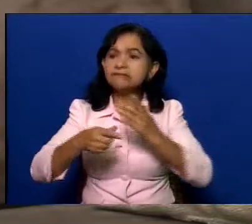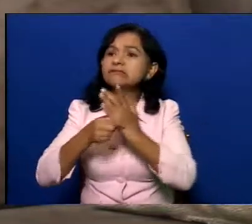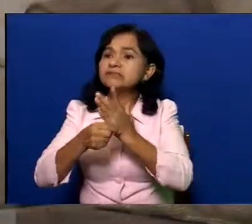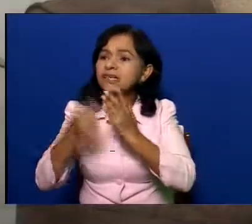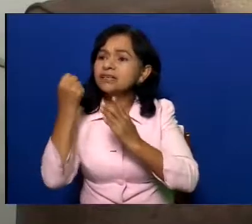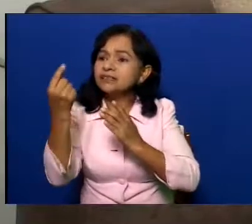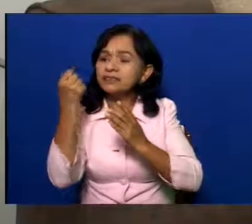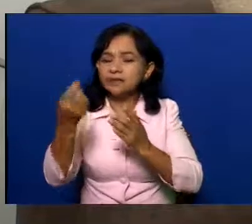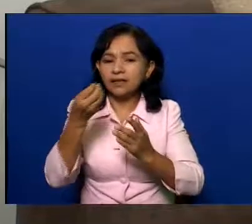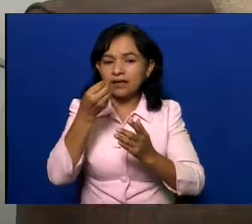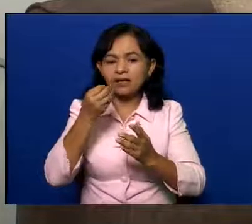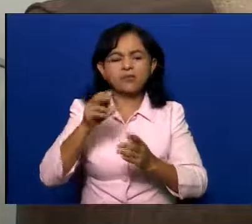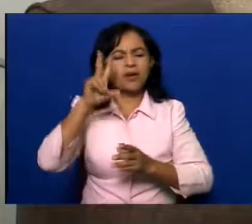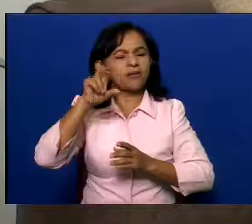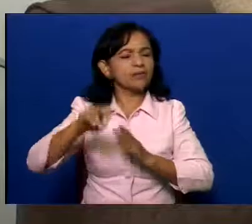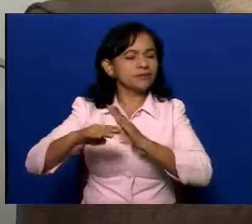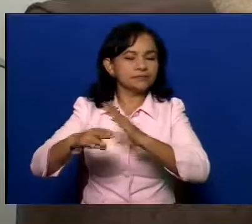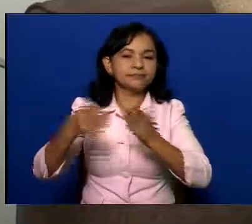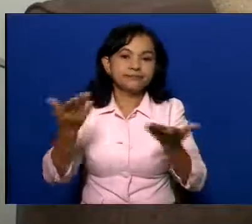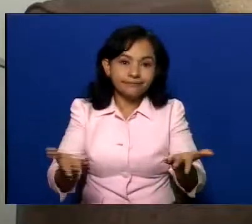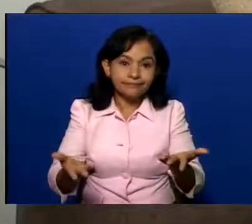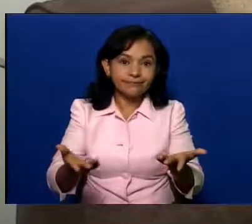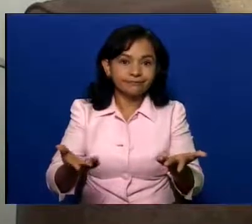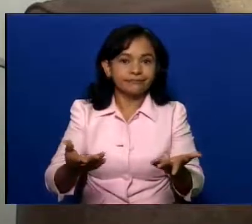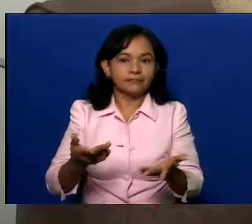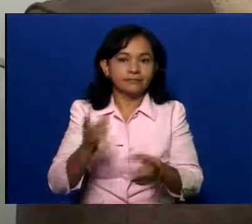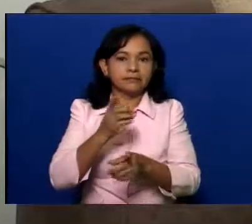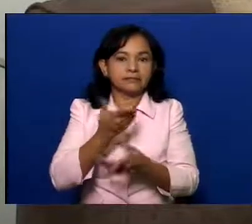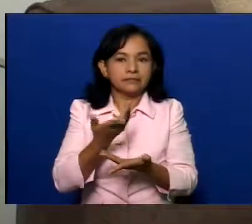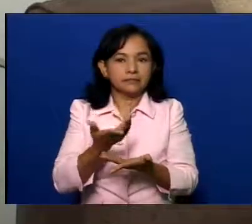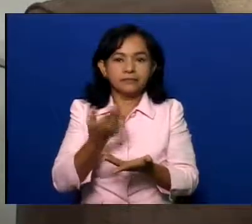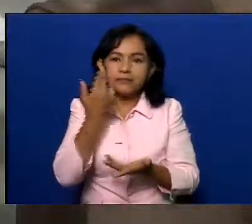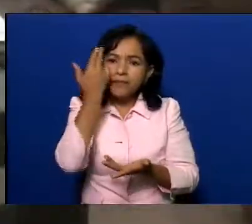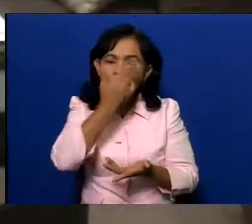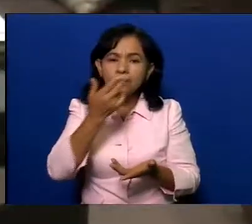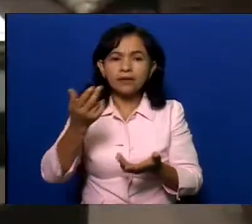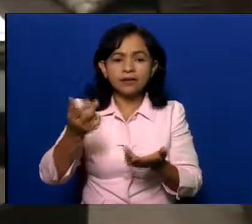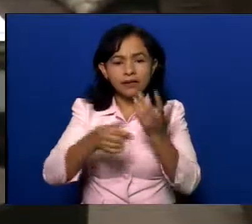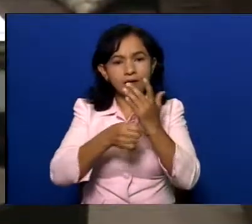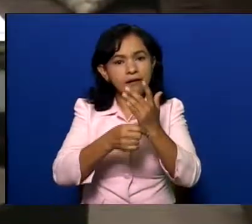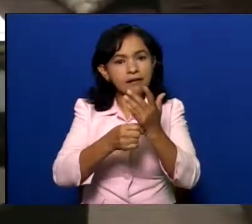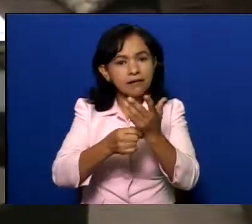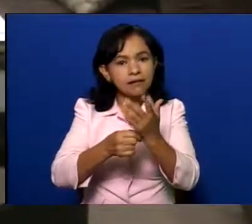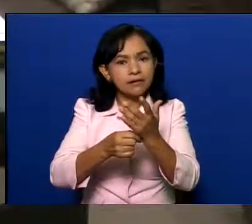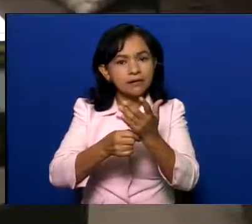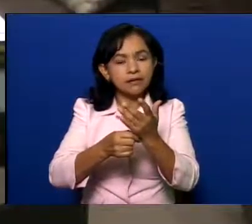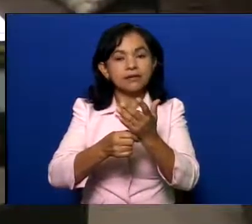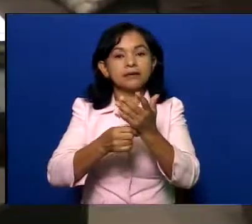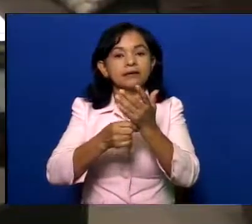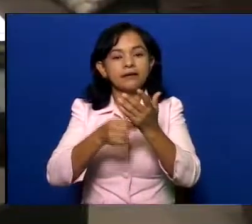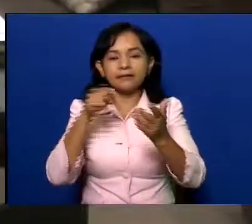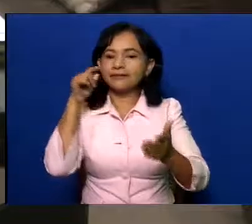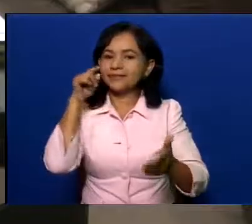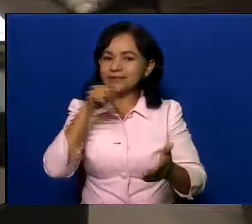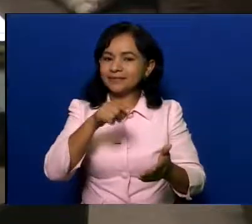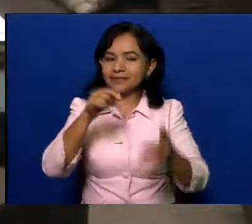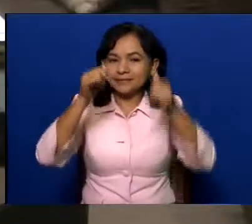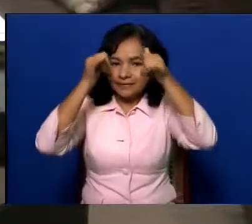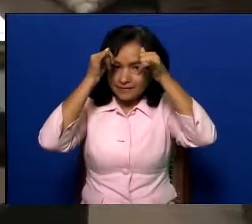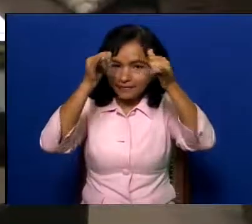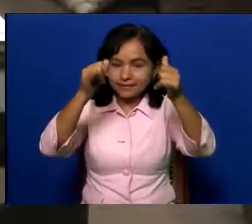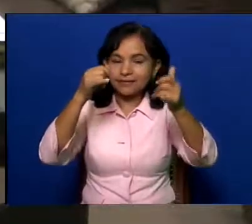que fue la que lo dijo mediáticamente y públicamente que la carne... La carne es una de las cosas.